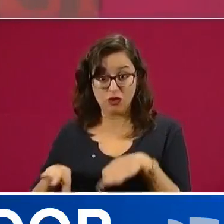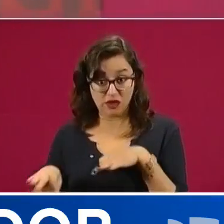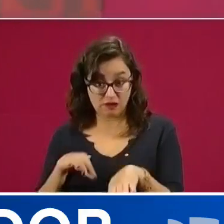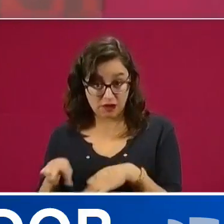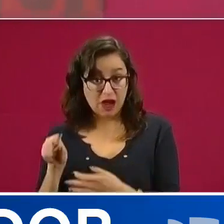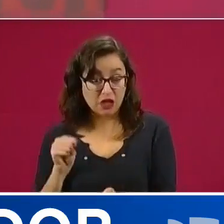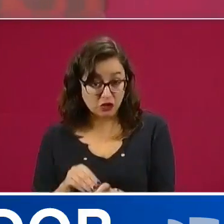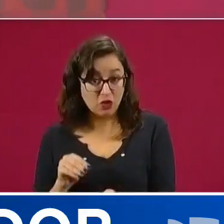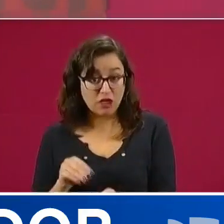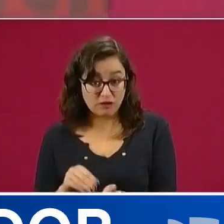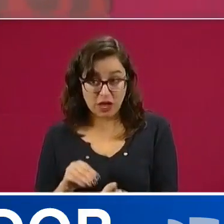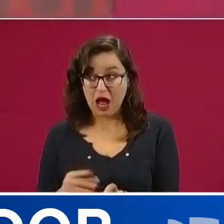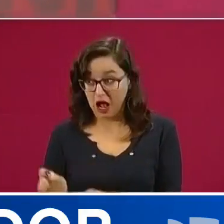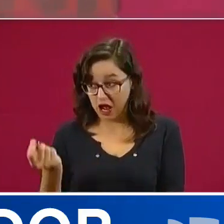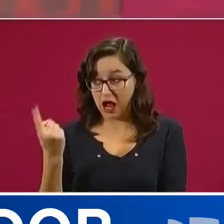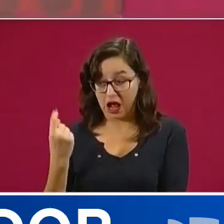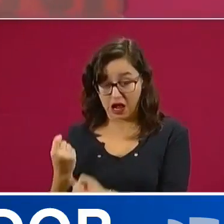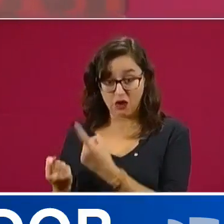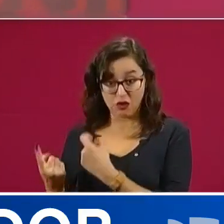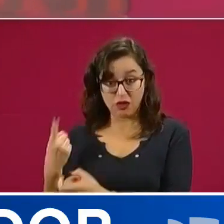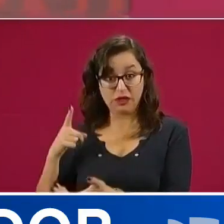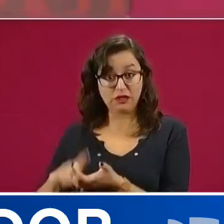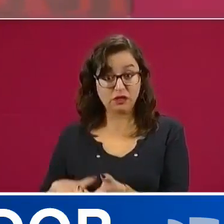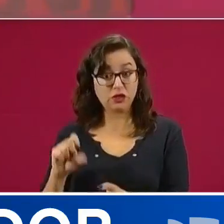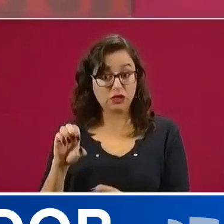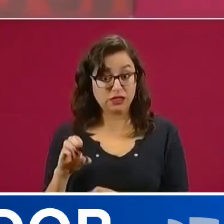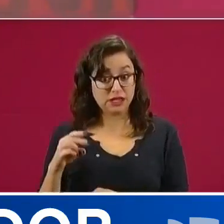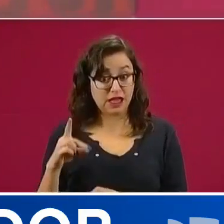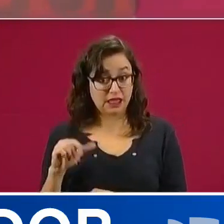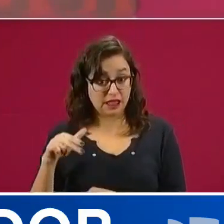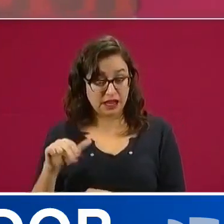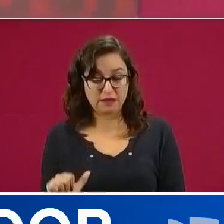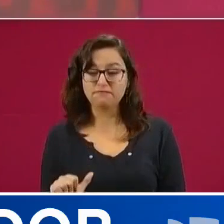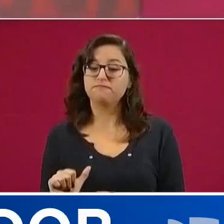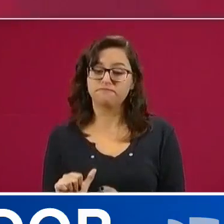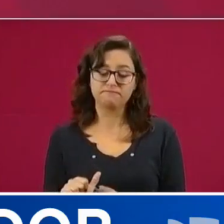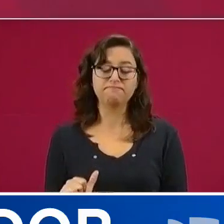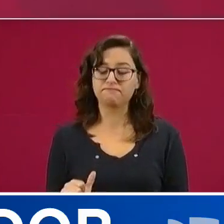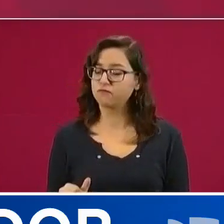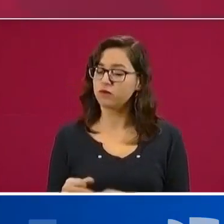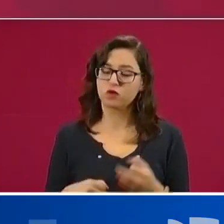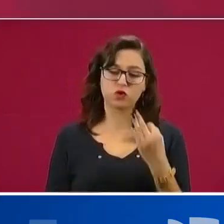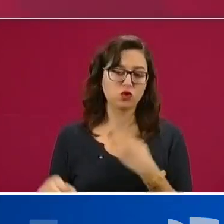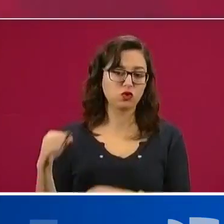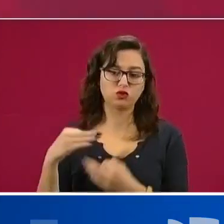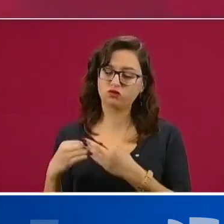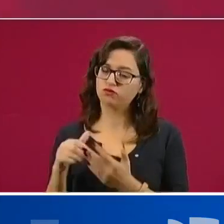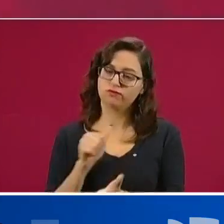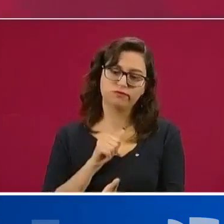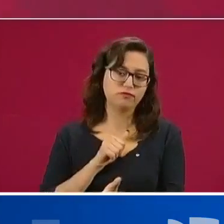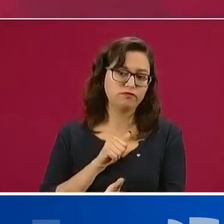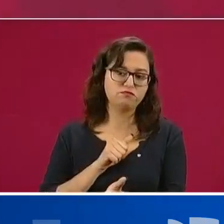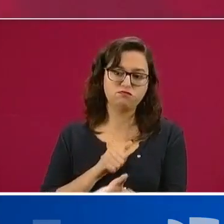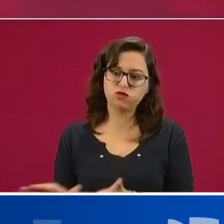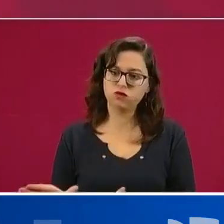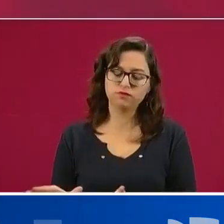en la Secretaría de la Defensa, van a ser suspendidos.